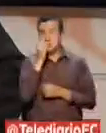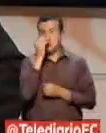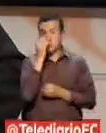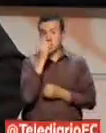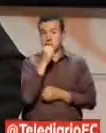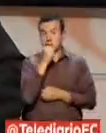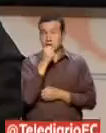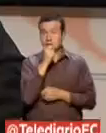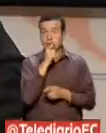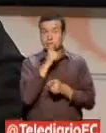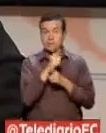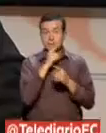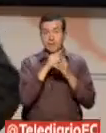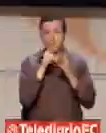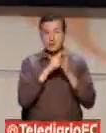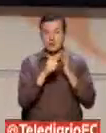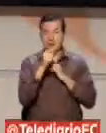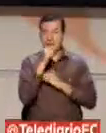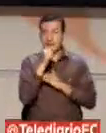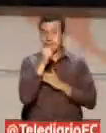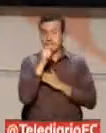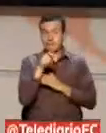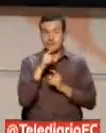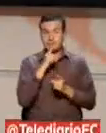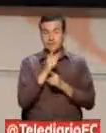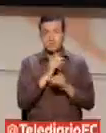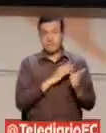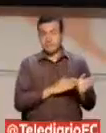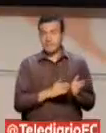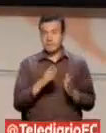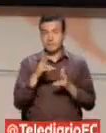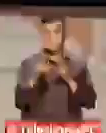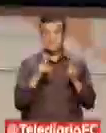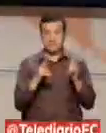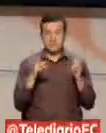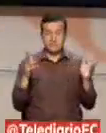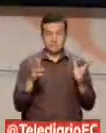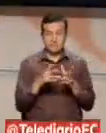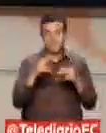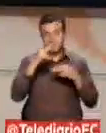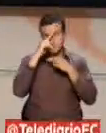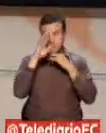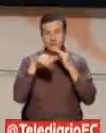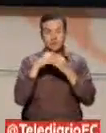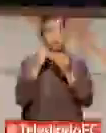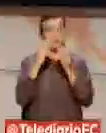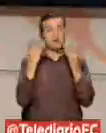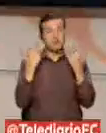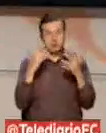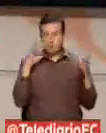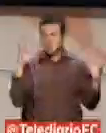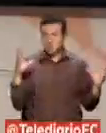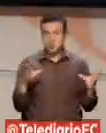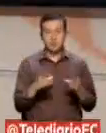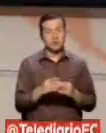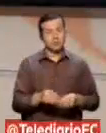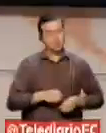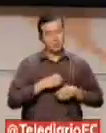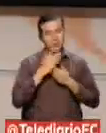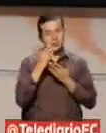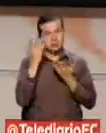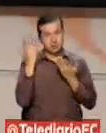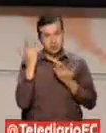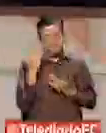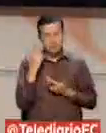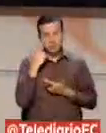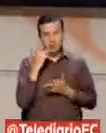a sus diferentes canales, tienen que editar la noticia. Así que, en definitiva, lo que hemos hecho es recoger toda esta información y